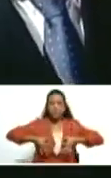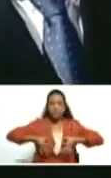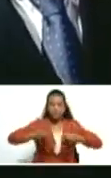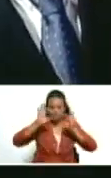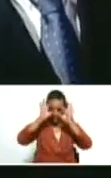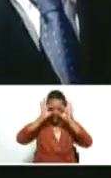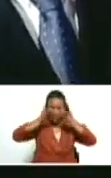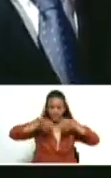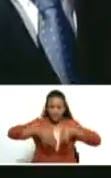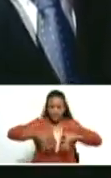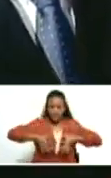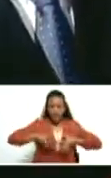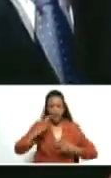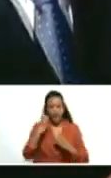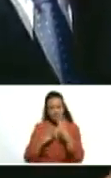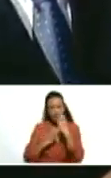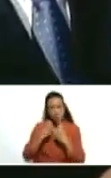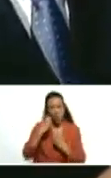Siempre lo he dicho.